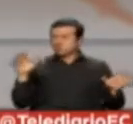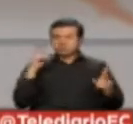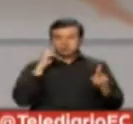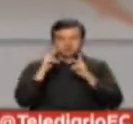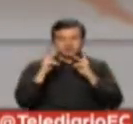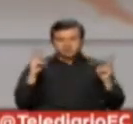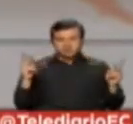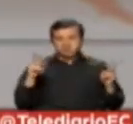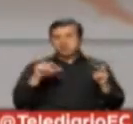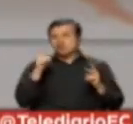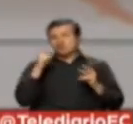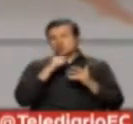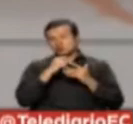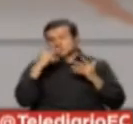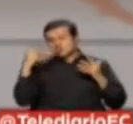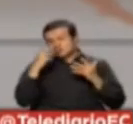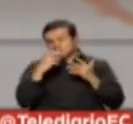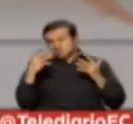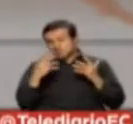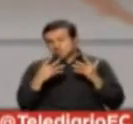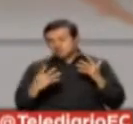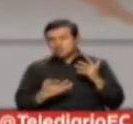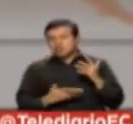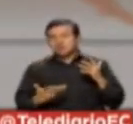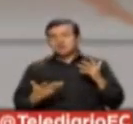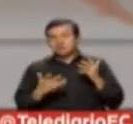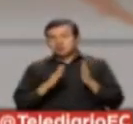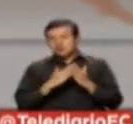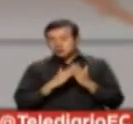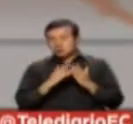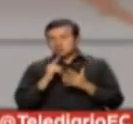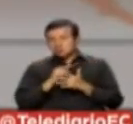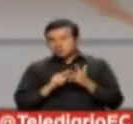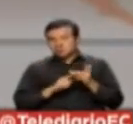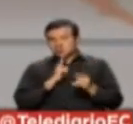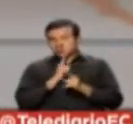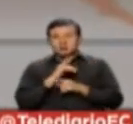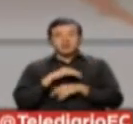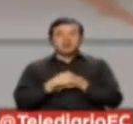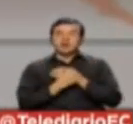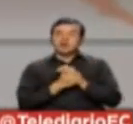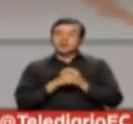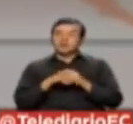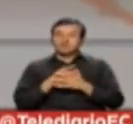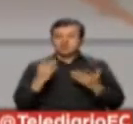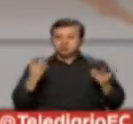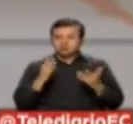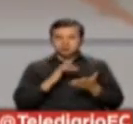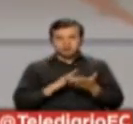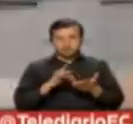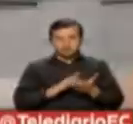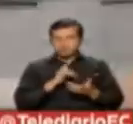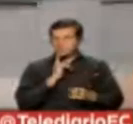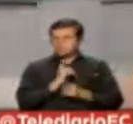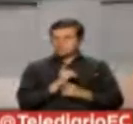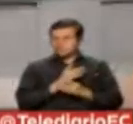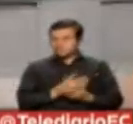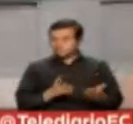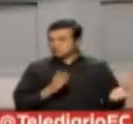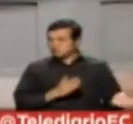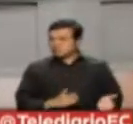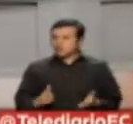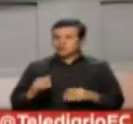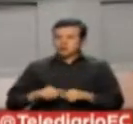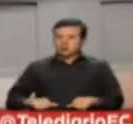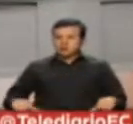en otras alternativas también en cuanto a los a los textos a utilizar es aprovechar el sentido de lo digital vale decir que en un